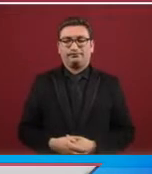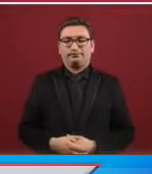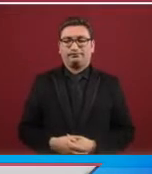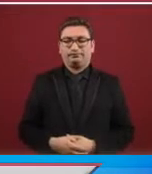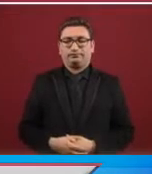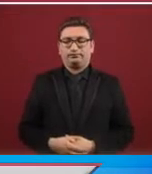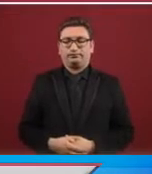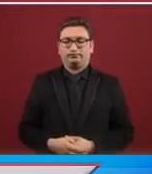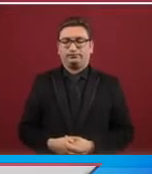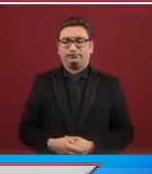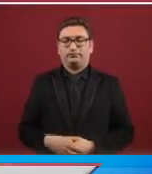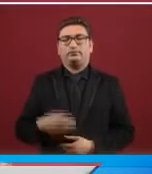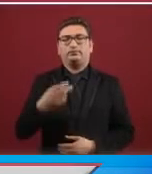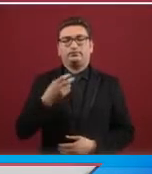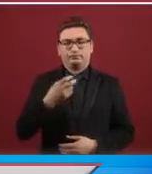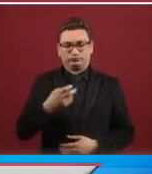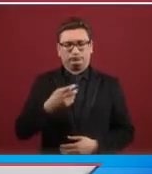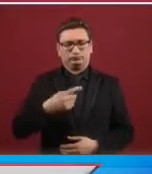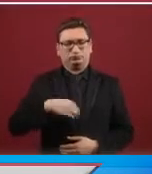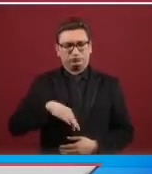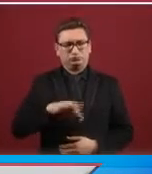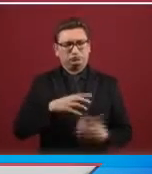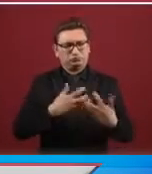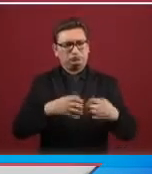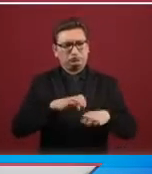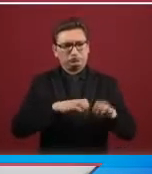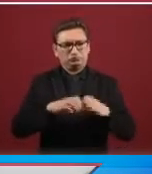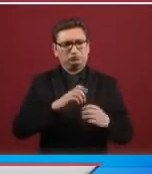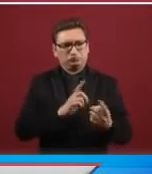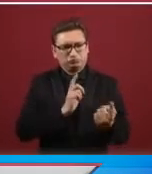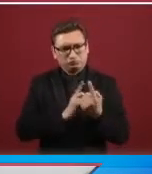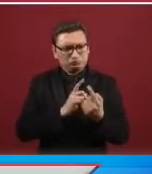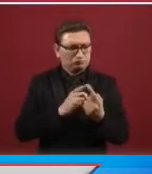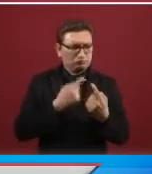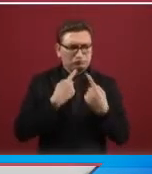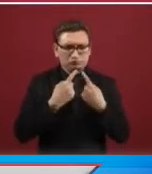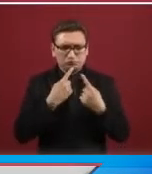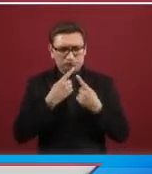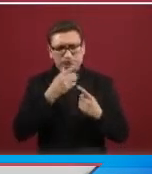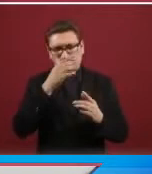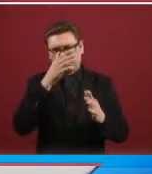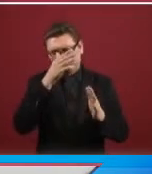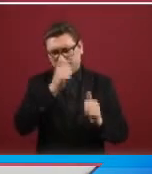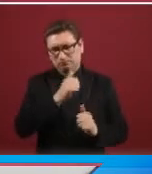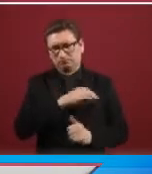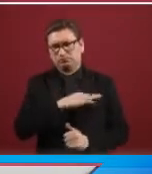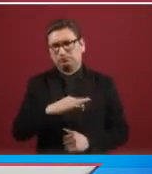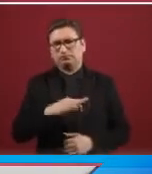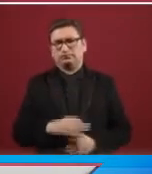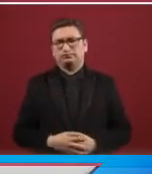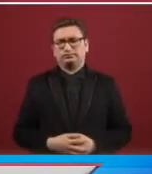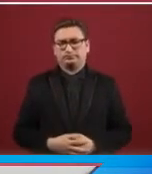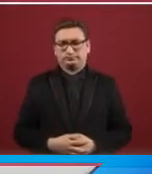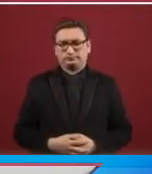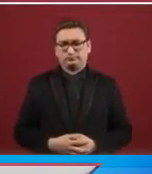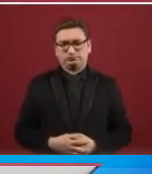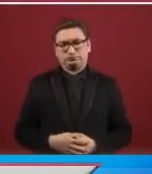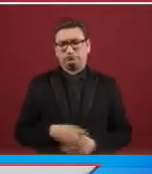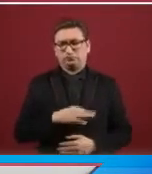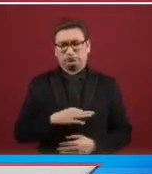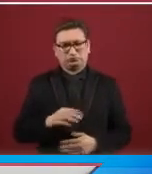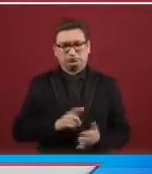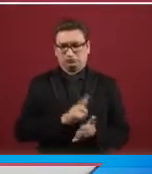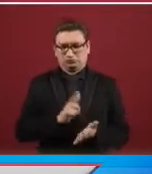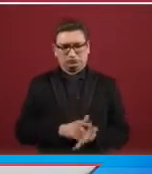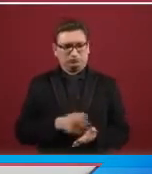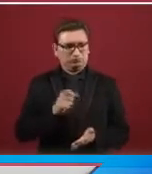precios justos, pero es necesario estandarizar utilidades, ya que en México buscan ganar más que en otras partes. Estos contratos se realizaron en la